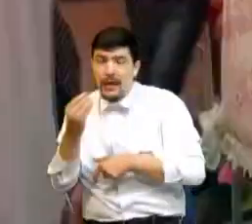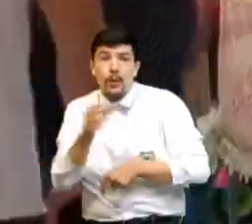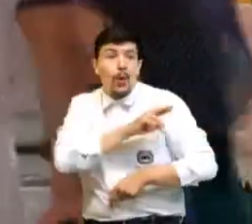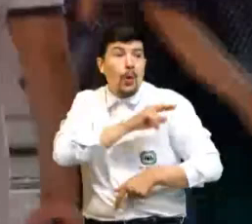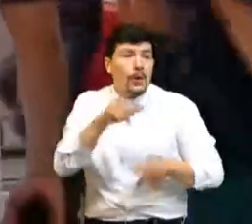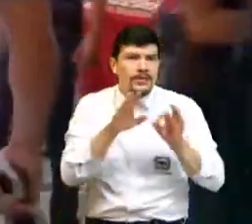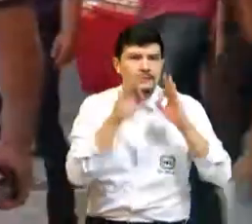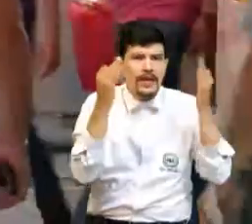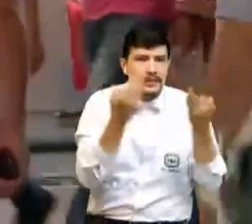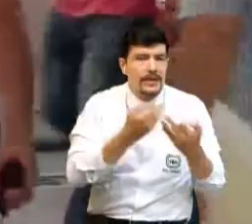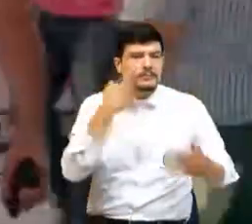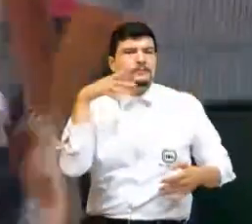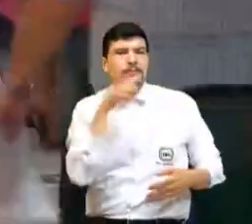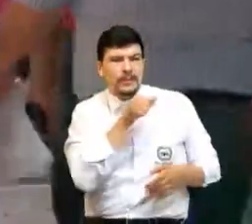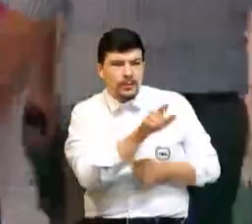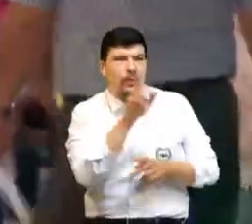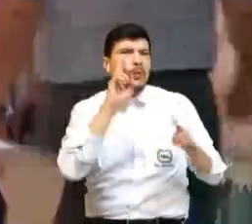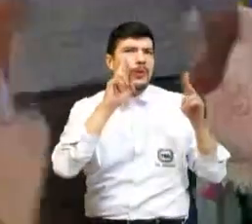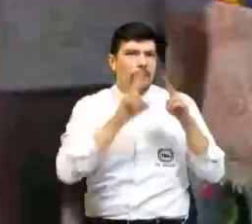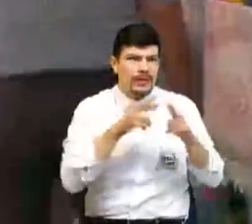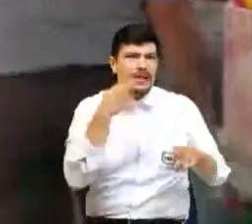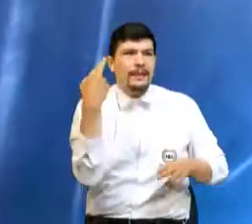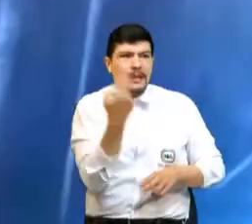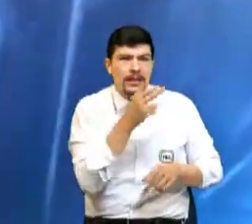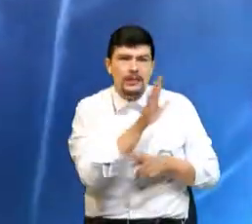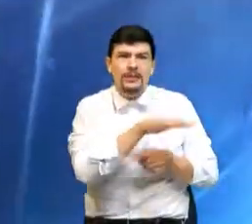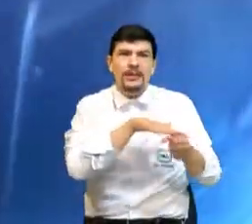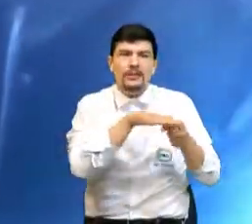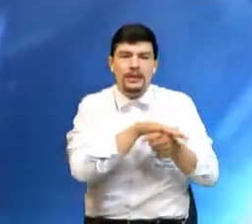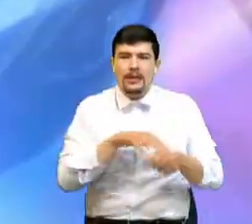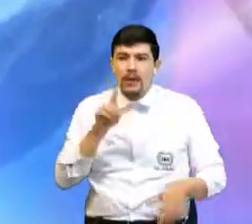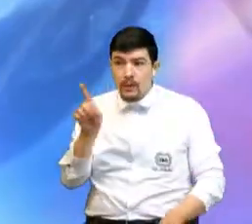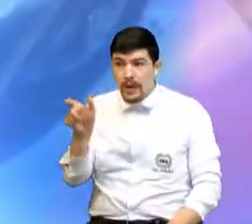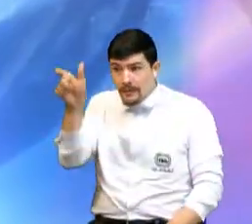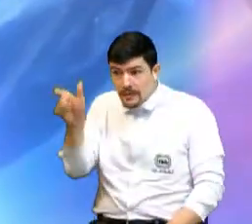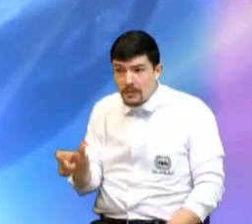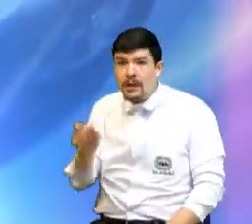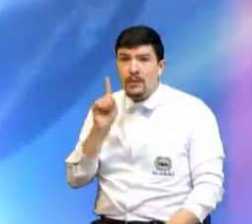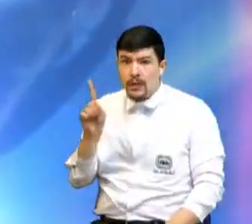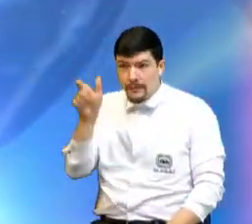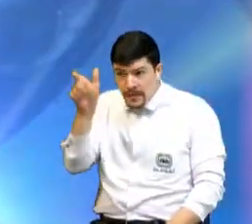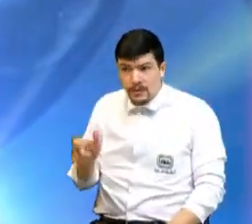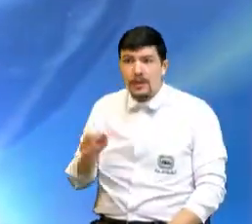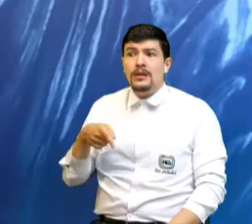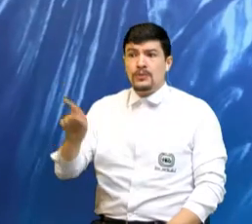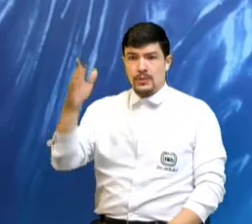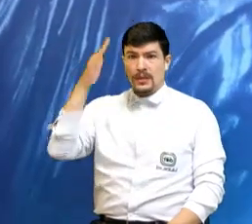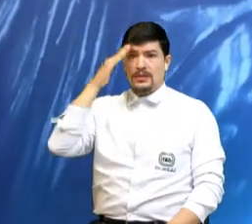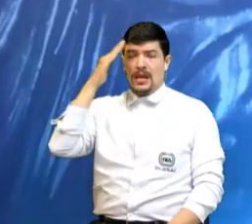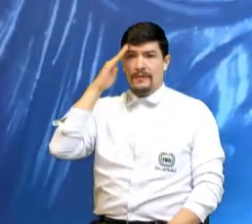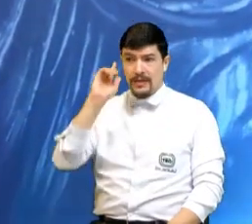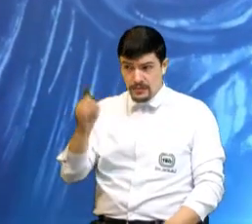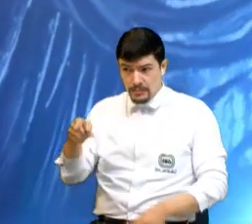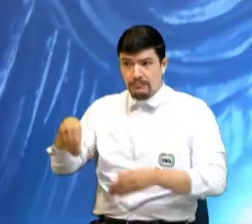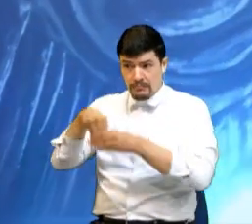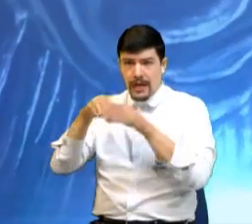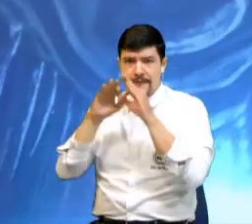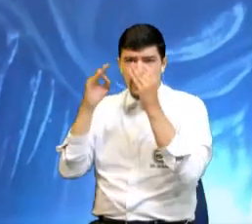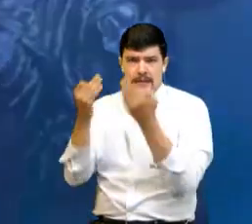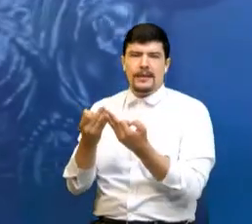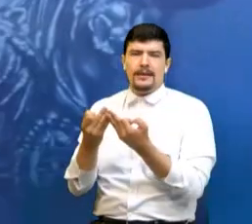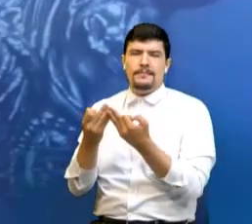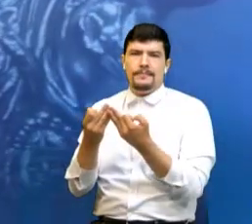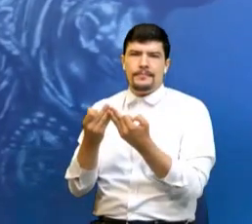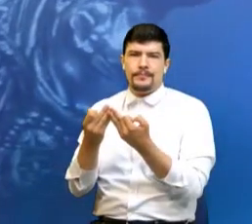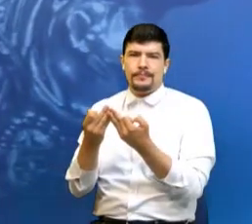familiares han estado enterados de estos constantes abusos. Hay una persona que sabe del tema, que también es de la familia,